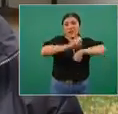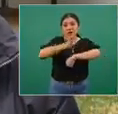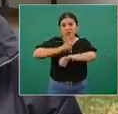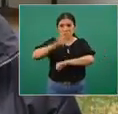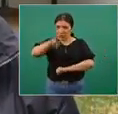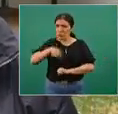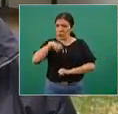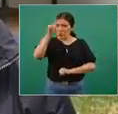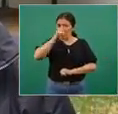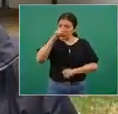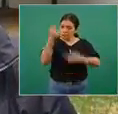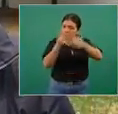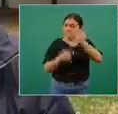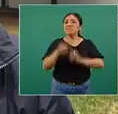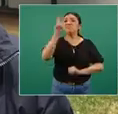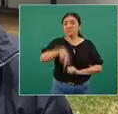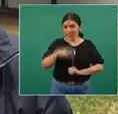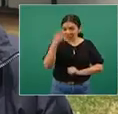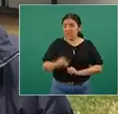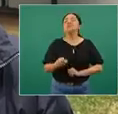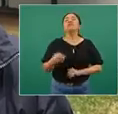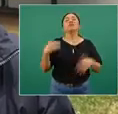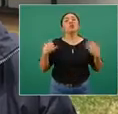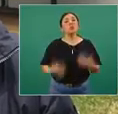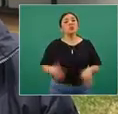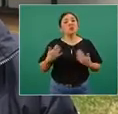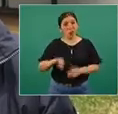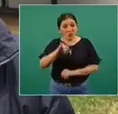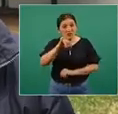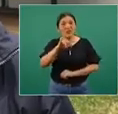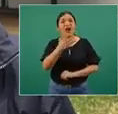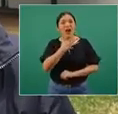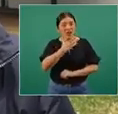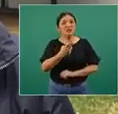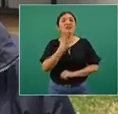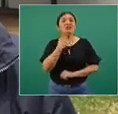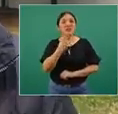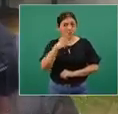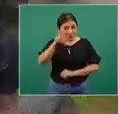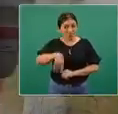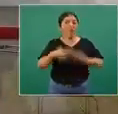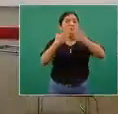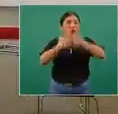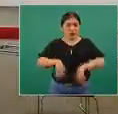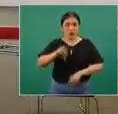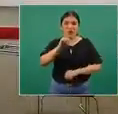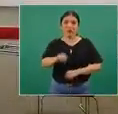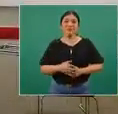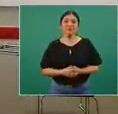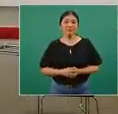yo se lo recomiendo ampliamente, porque sí, realmente sí sirve, sí funciona.